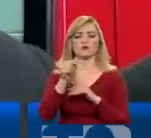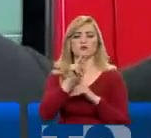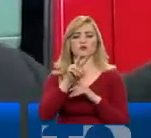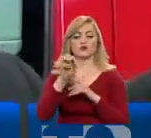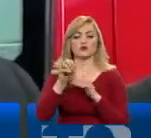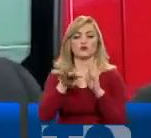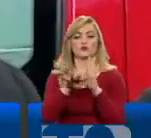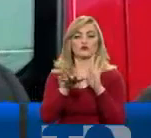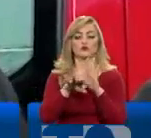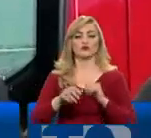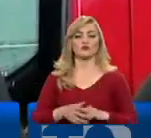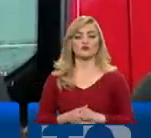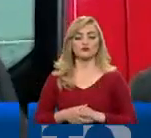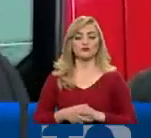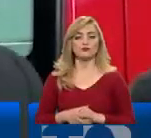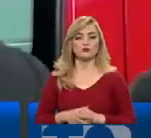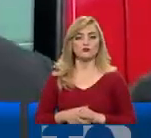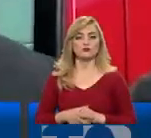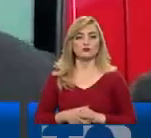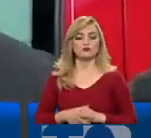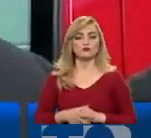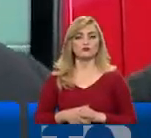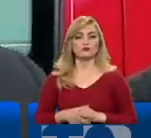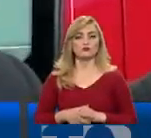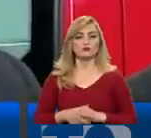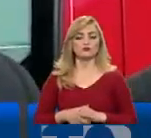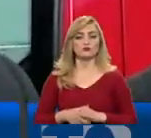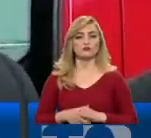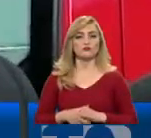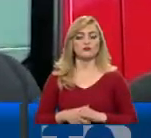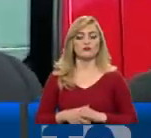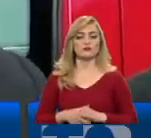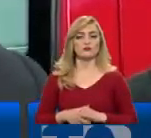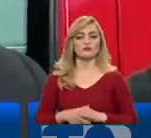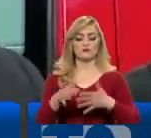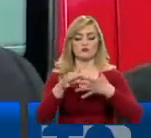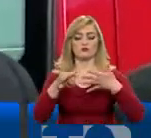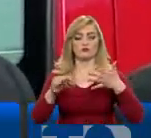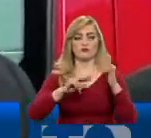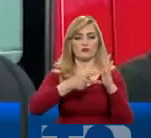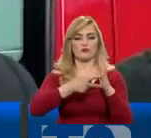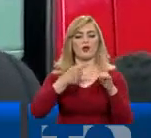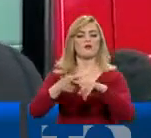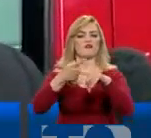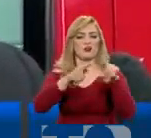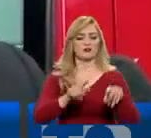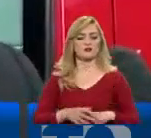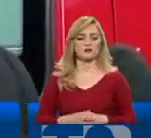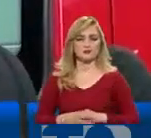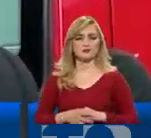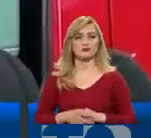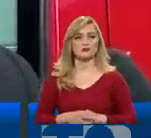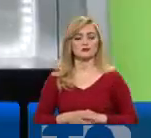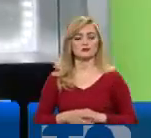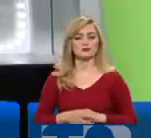220 voltios, una carga bifásica, y también se han implementado tipos de toma corrientes